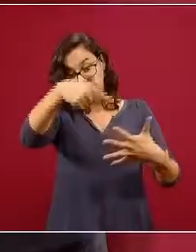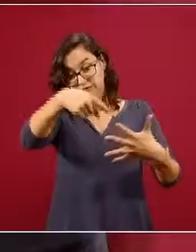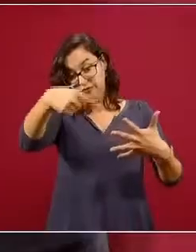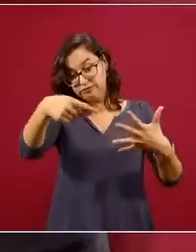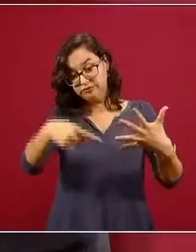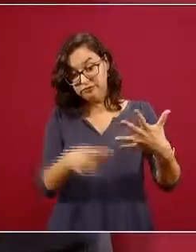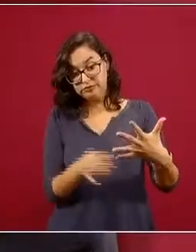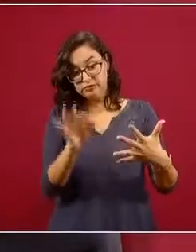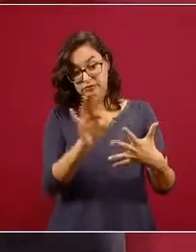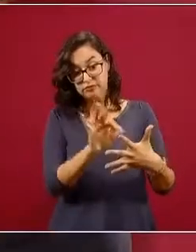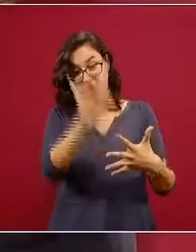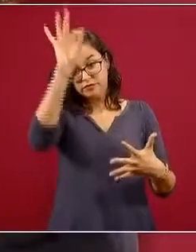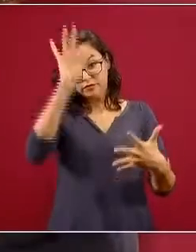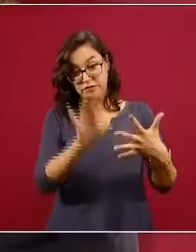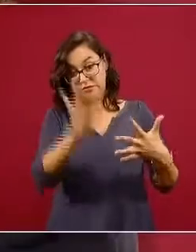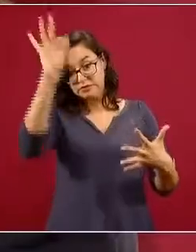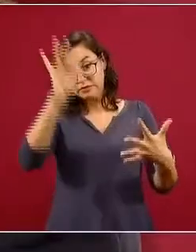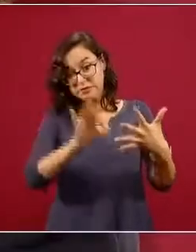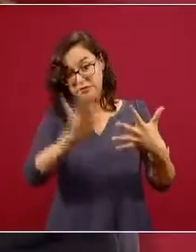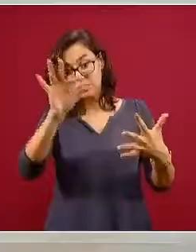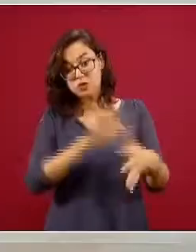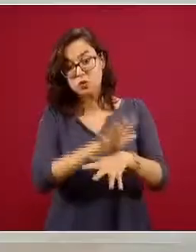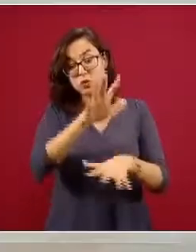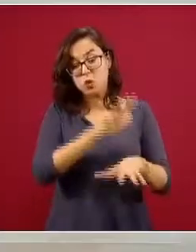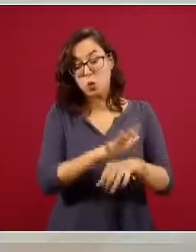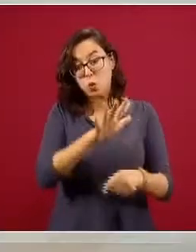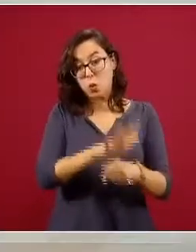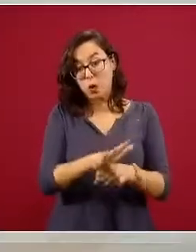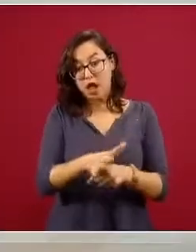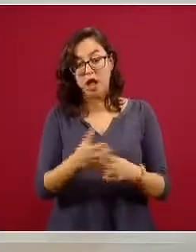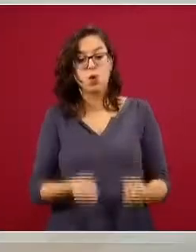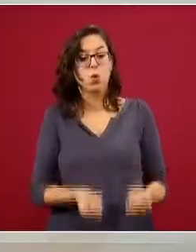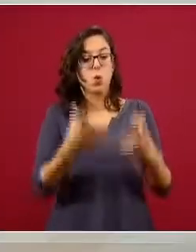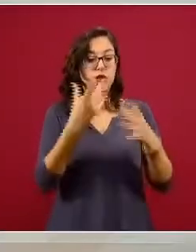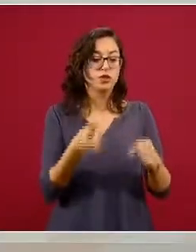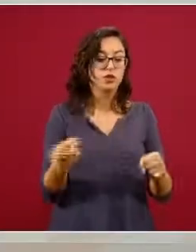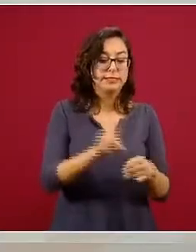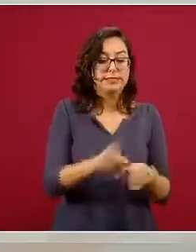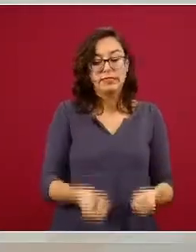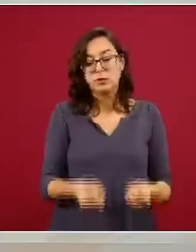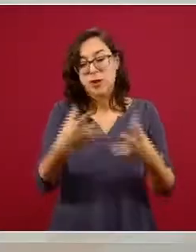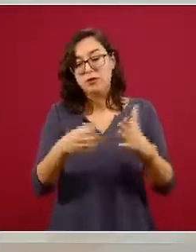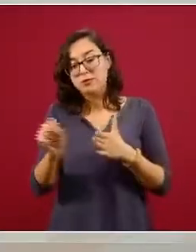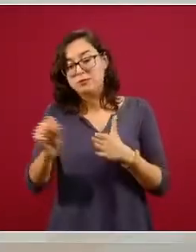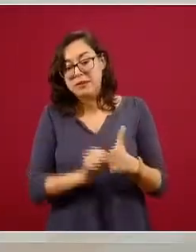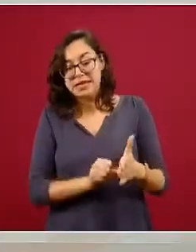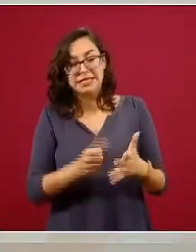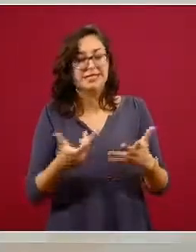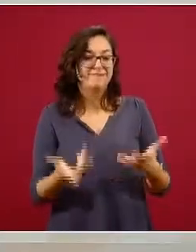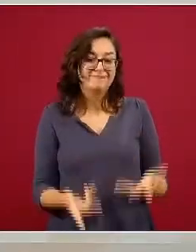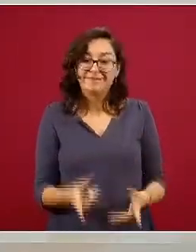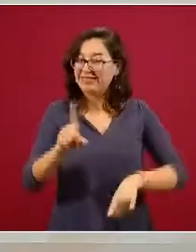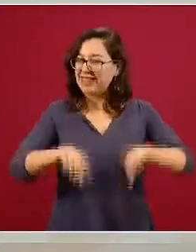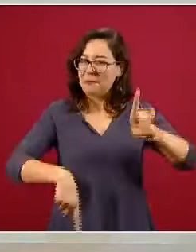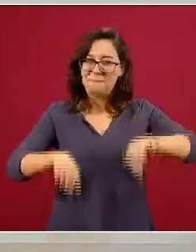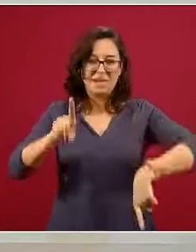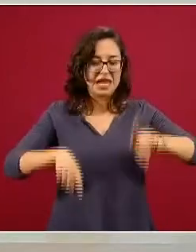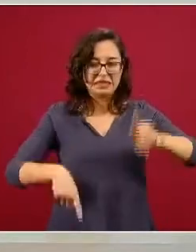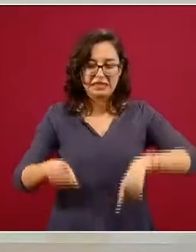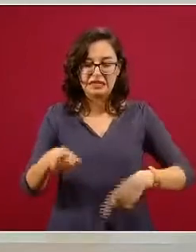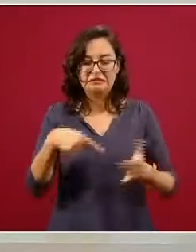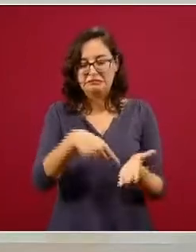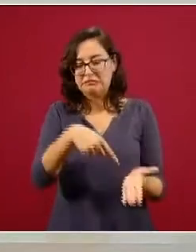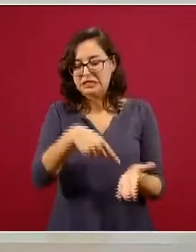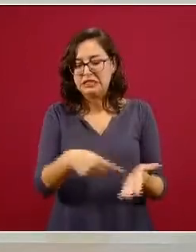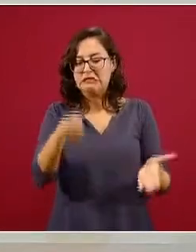diagnósticos, y depende un poco del tiempo que se pone, cuántos días o cuántos meses de cada uno de los diagnósticos se